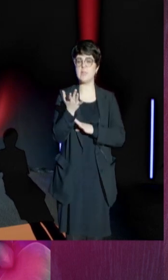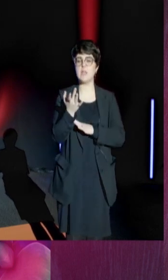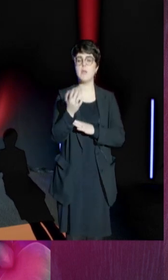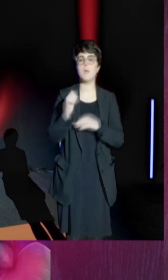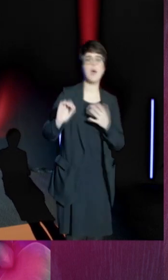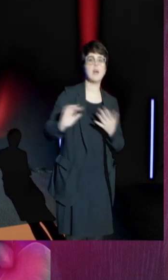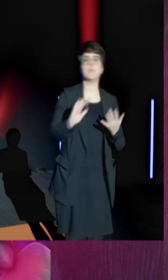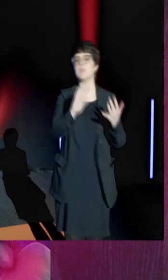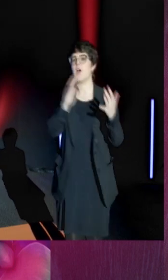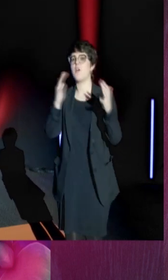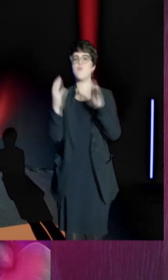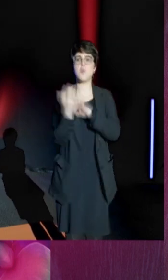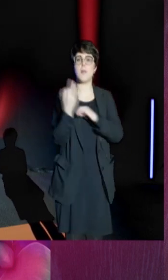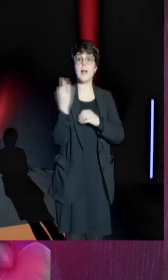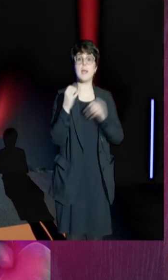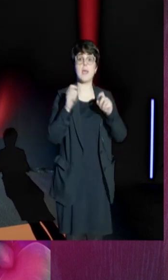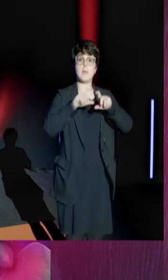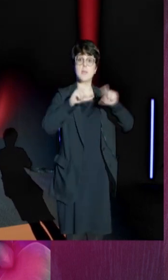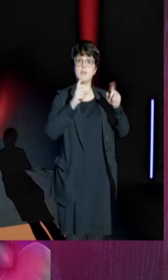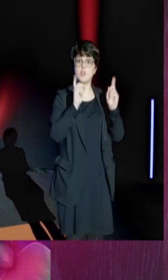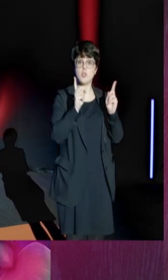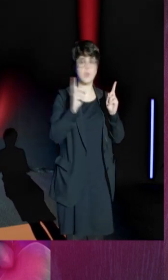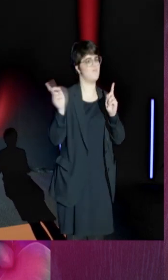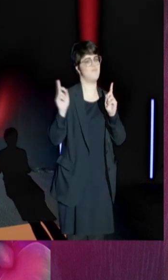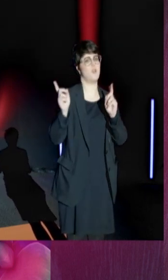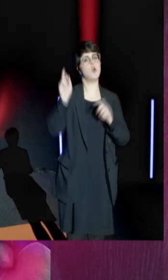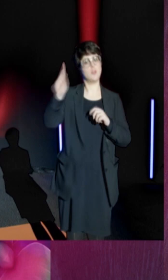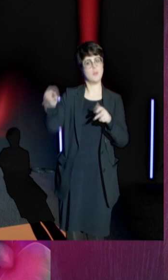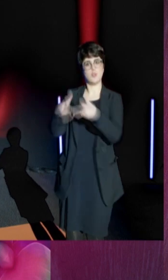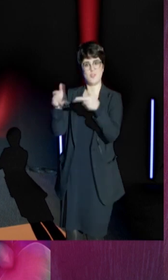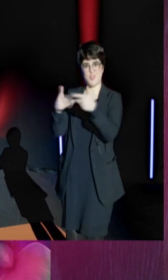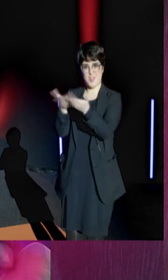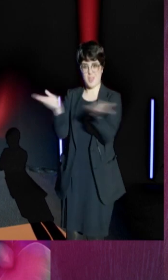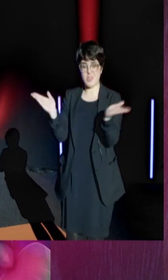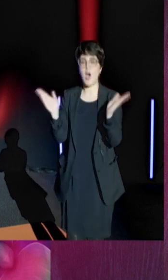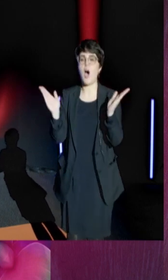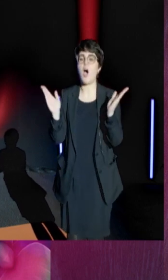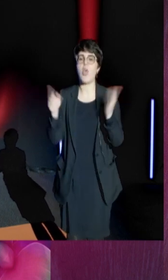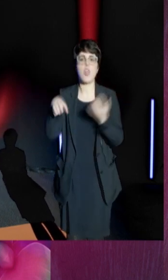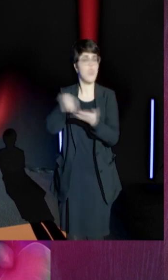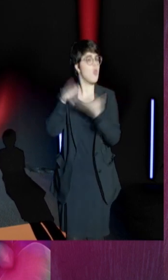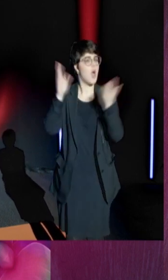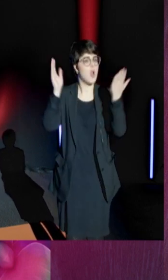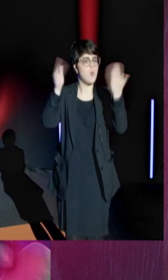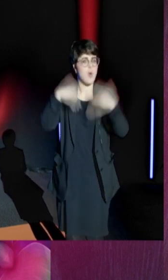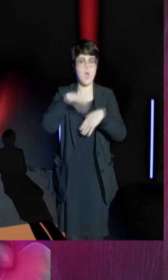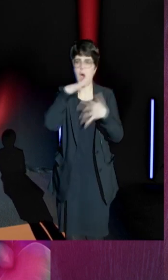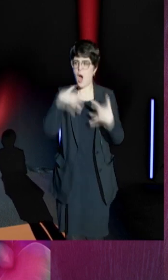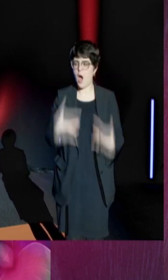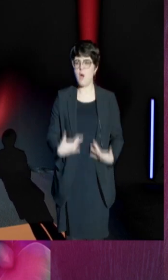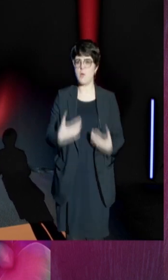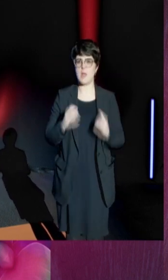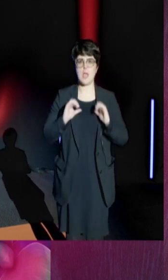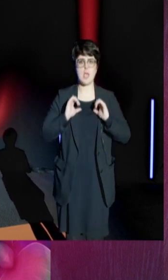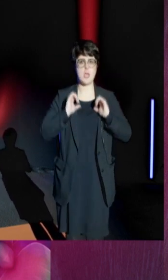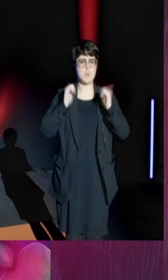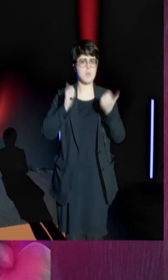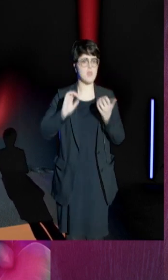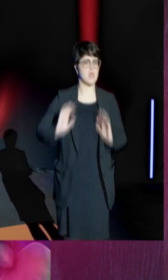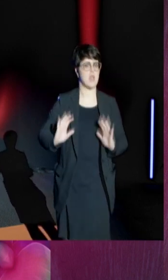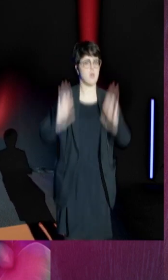transformar no solo a las empresas sino a la sociedad No cabe duda que estamos inmersos en un auténtica